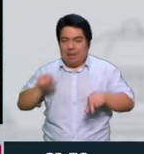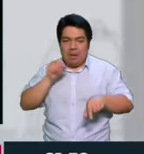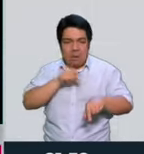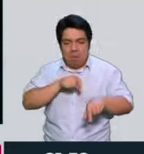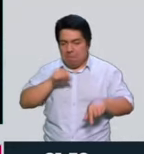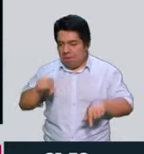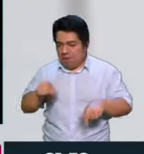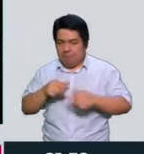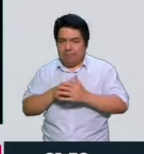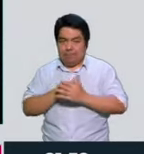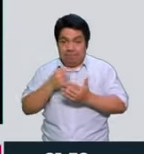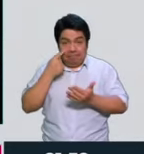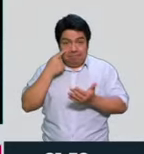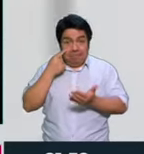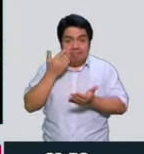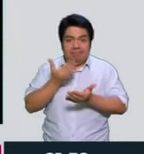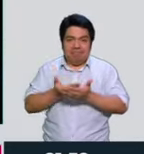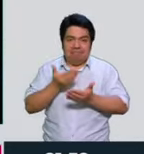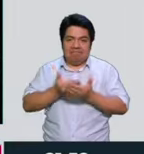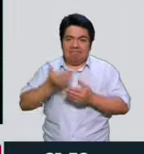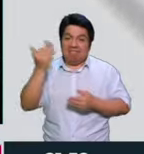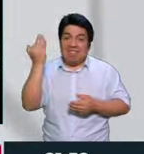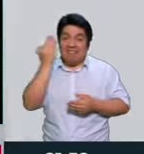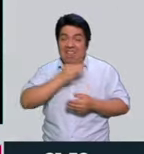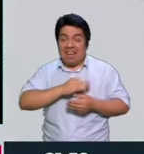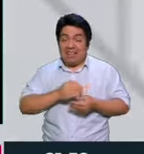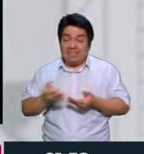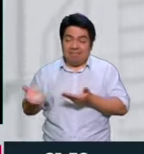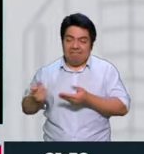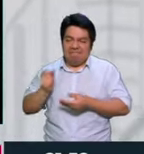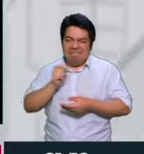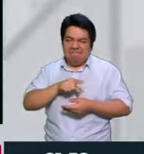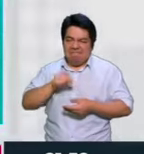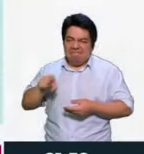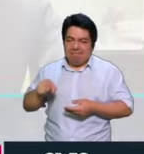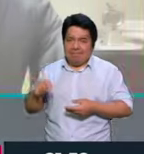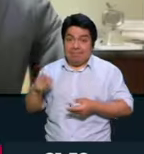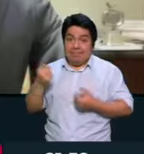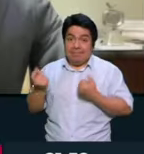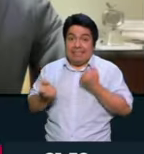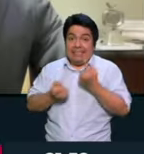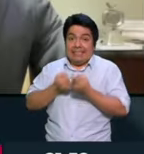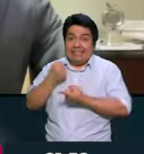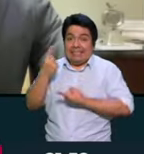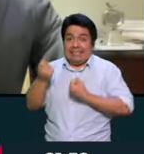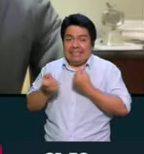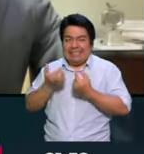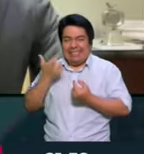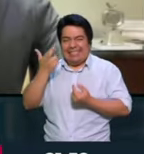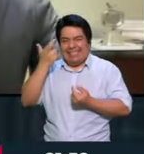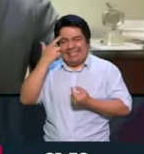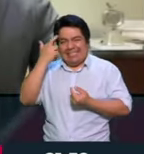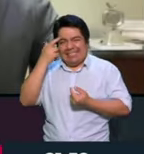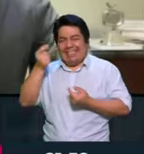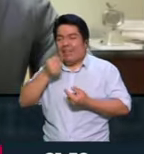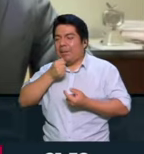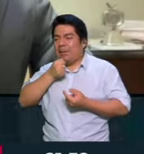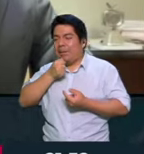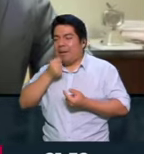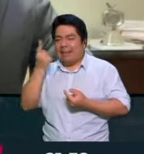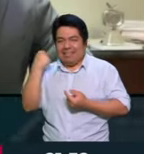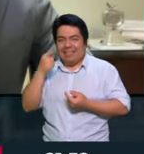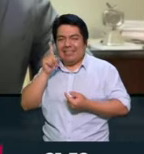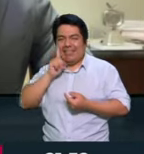que reiterar ha resultado completamente falso, Braulio. Así es, también son algunos de los que han salido de espacios en medios de comunicación